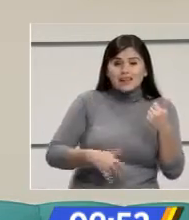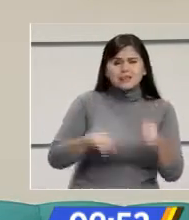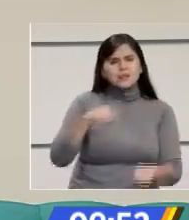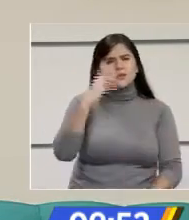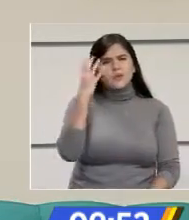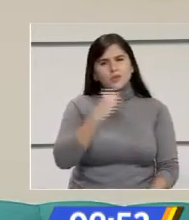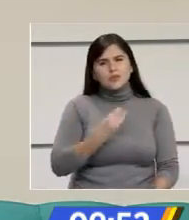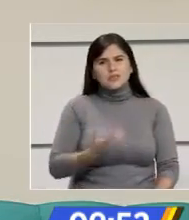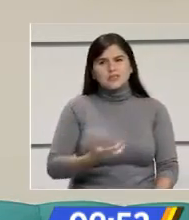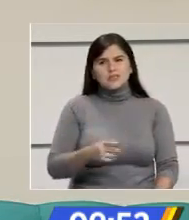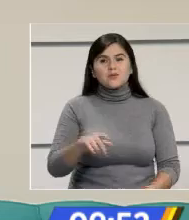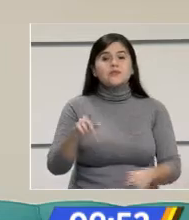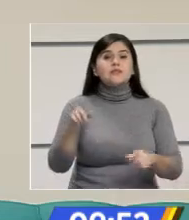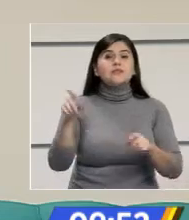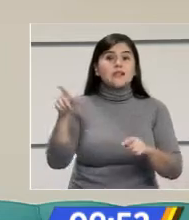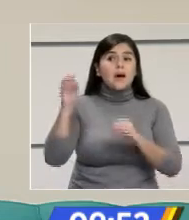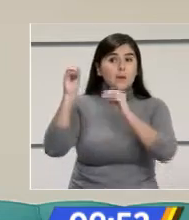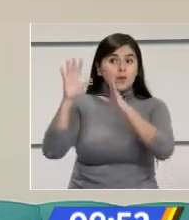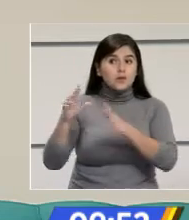Santa Cruz, Delmis